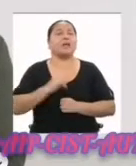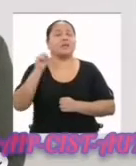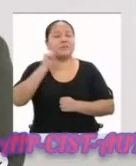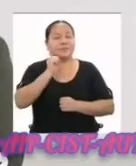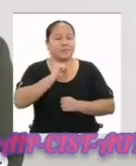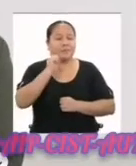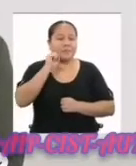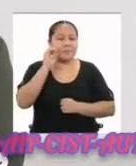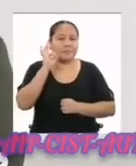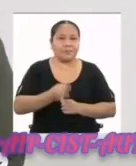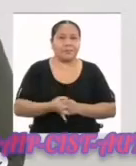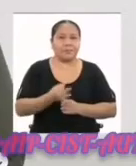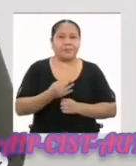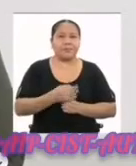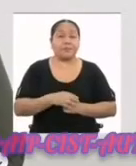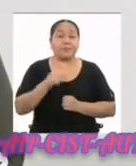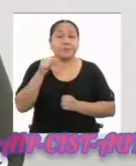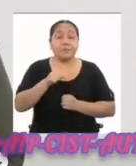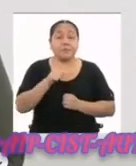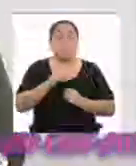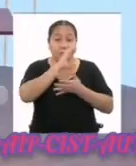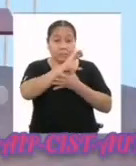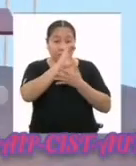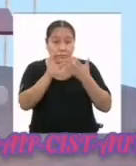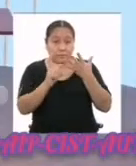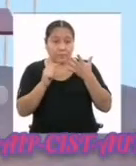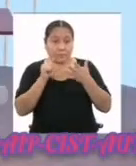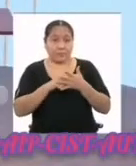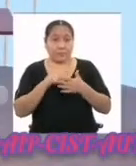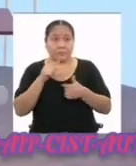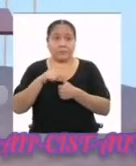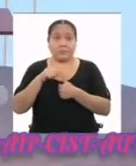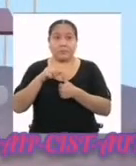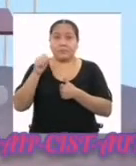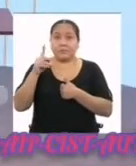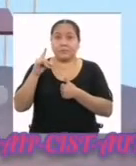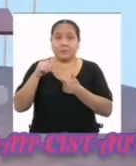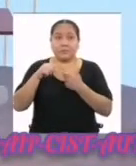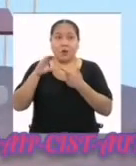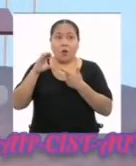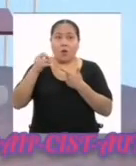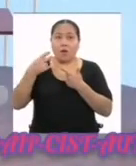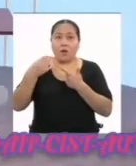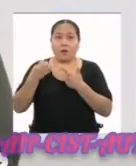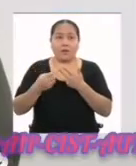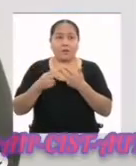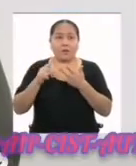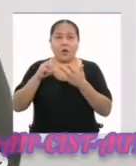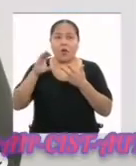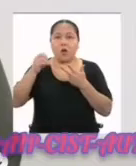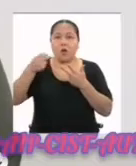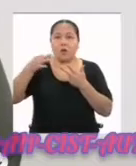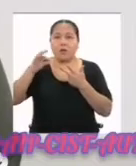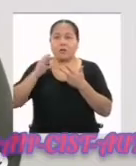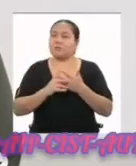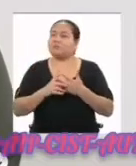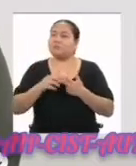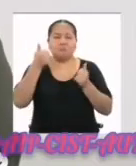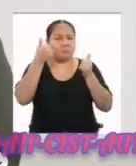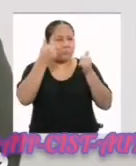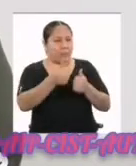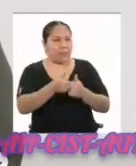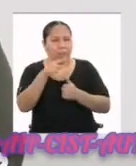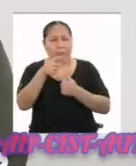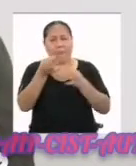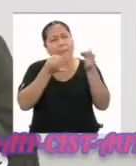sí, claro. Estas características son... Adecuación, coherencia y cohesión. Buena, Jonathan.